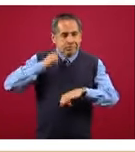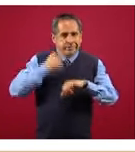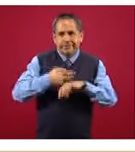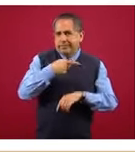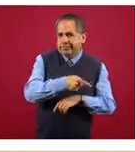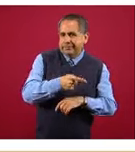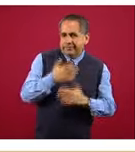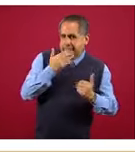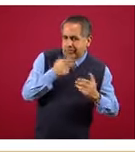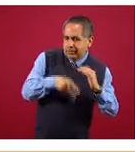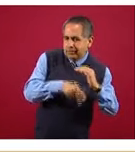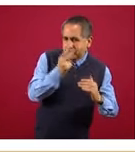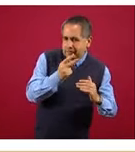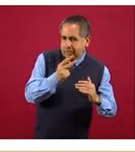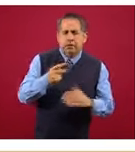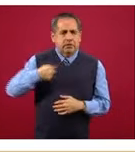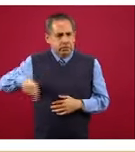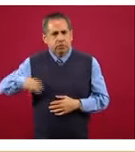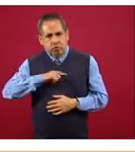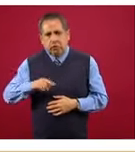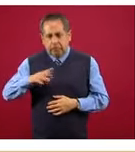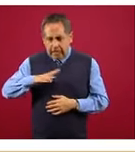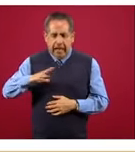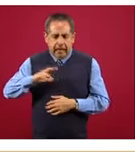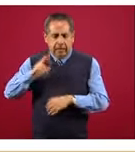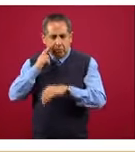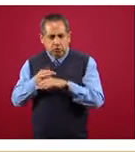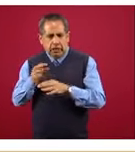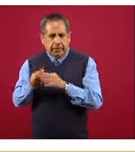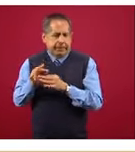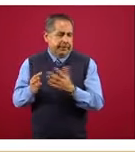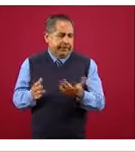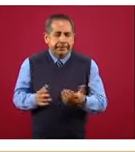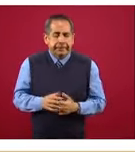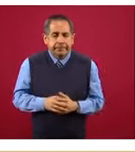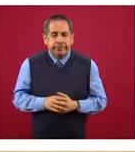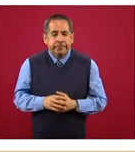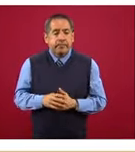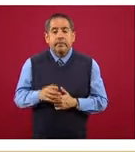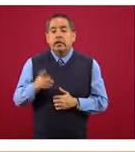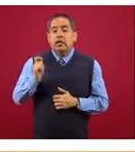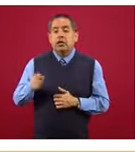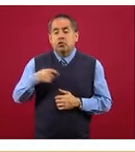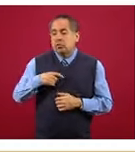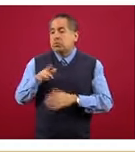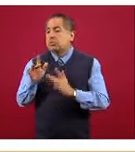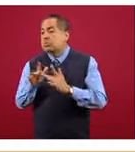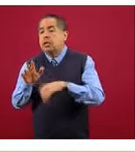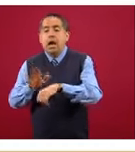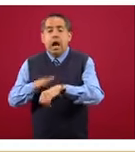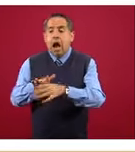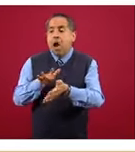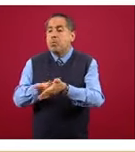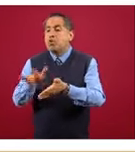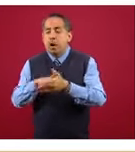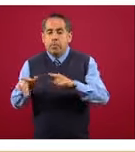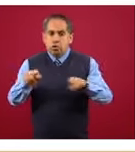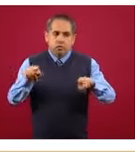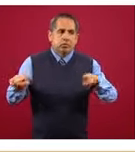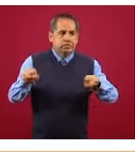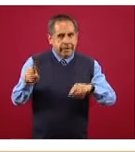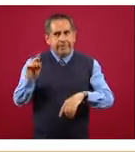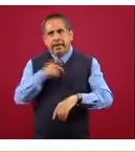de la implementación del modelo prehospitalario. Es decir, el que le estamos dando seguimiento y apoyo para que establezca